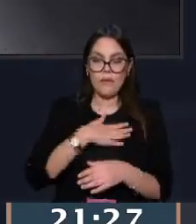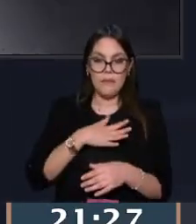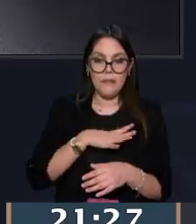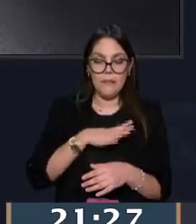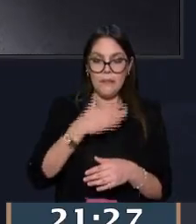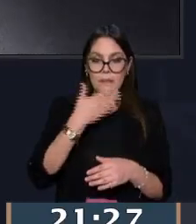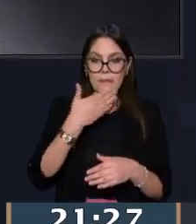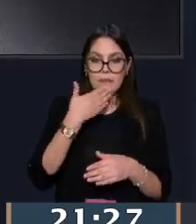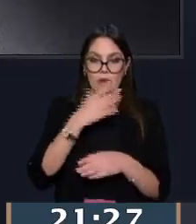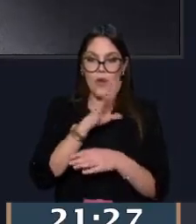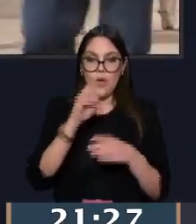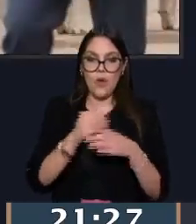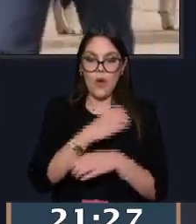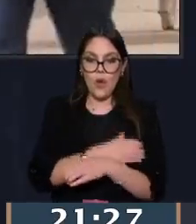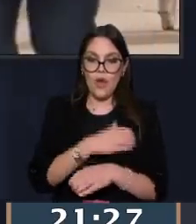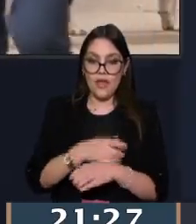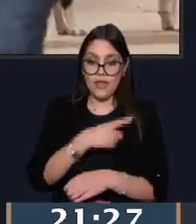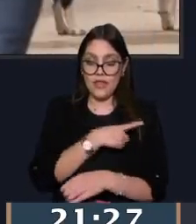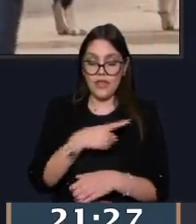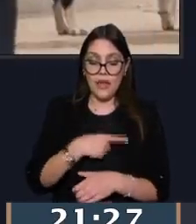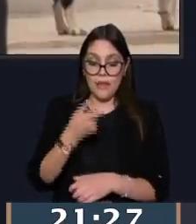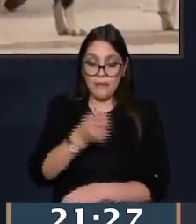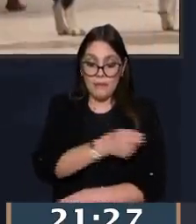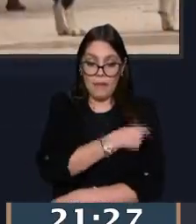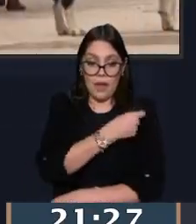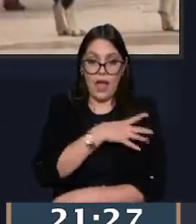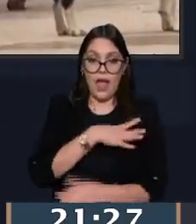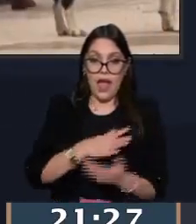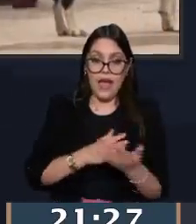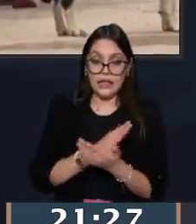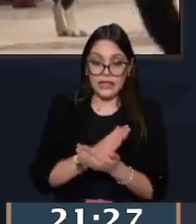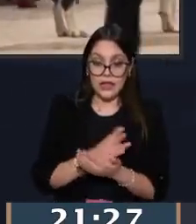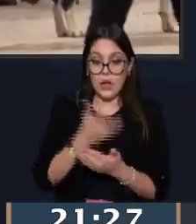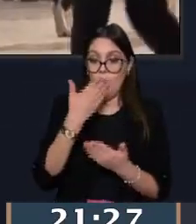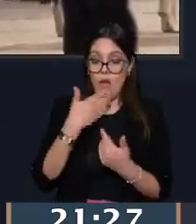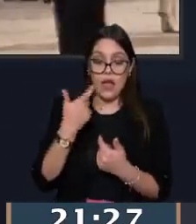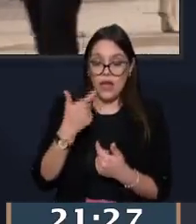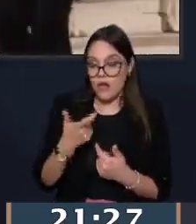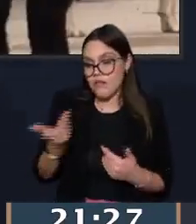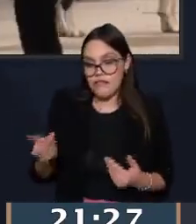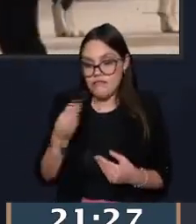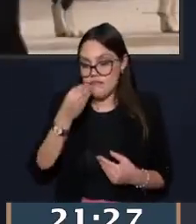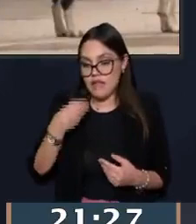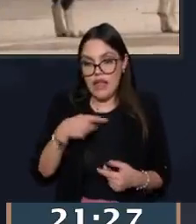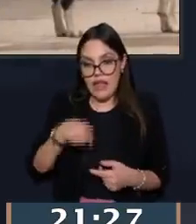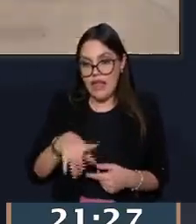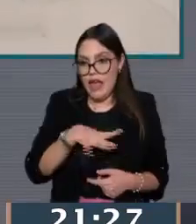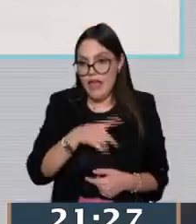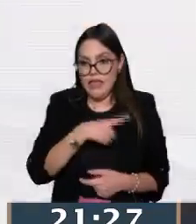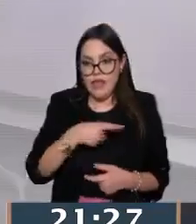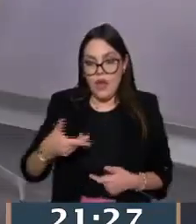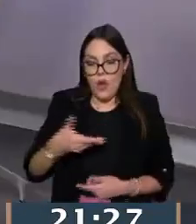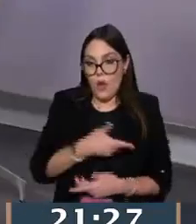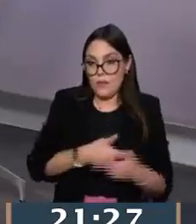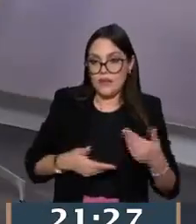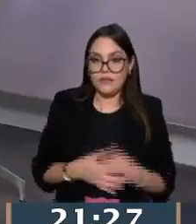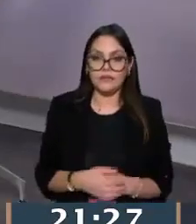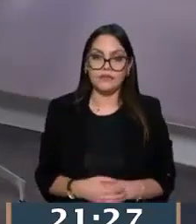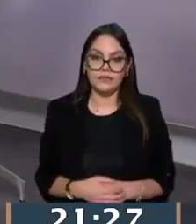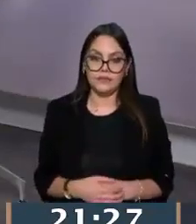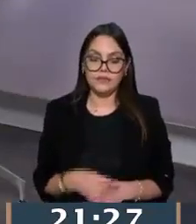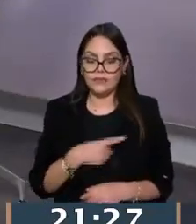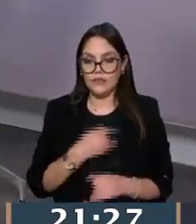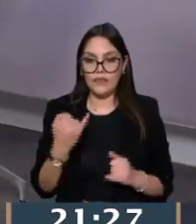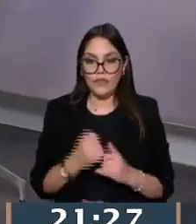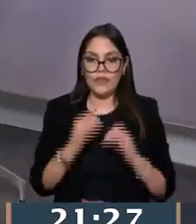acceso a las vacunas no era por tener dinero, era porque es lo que hay y hay que compartirlo, ¿no? También se decía moderar la opulencia y